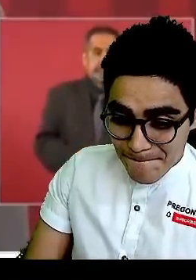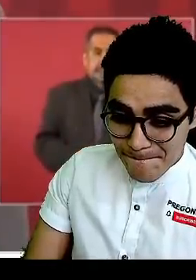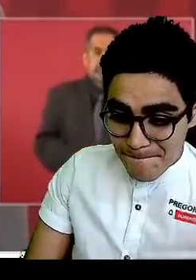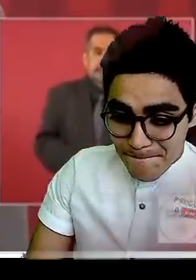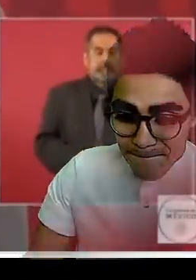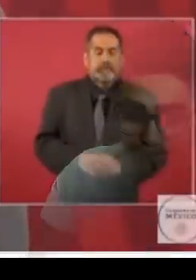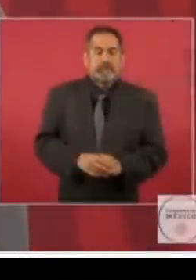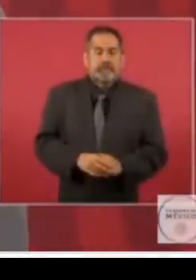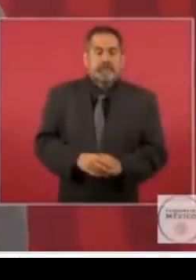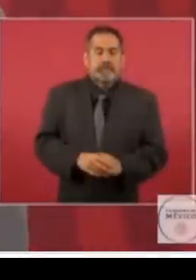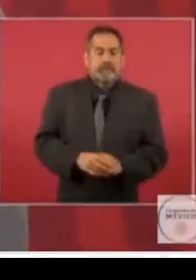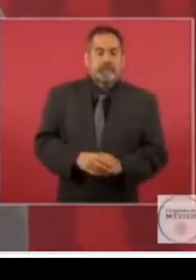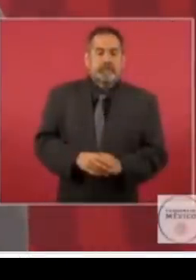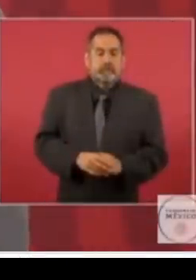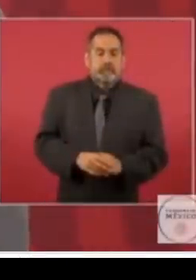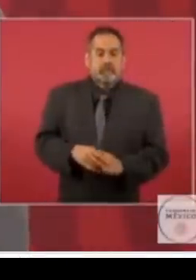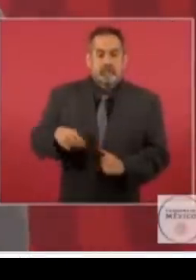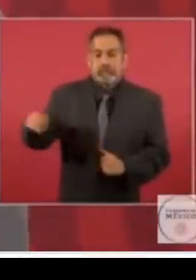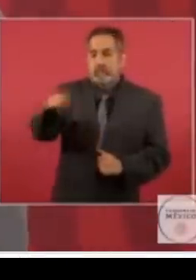que marchemos